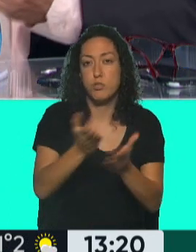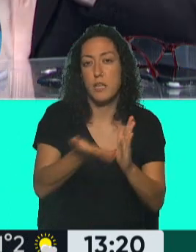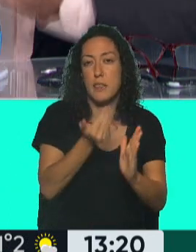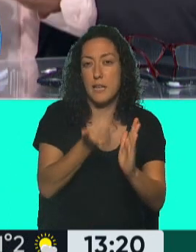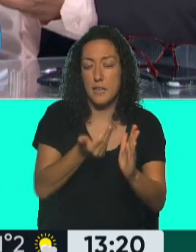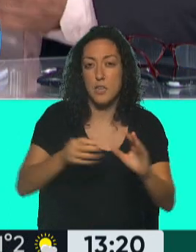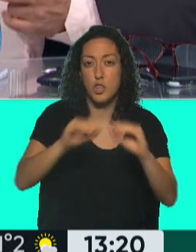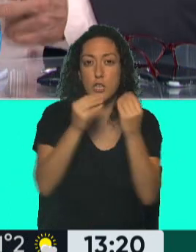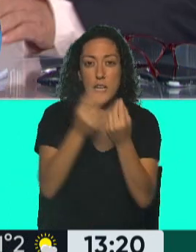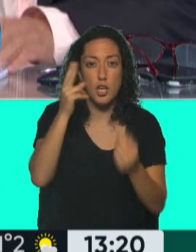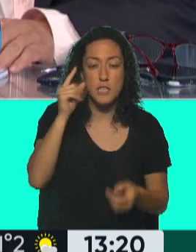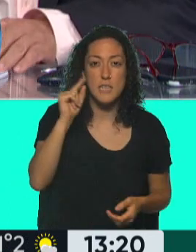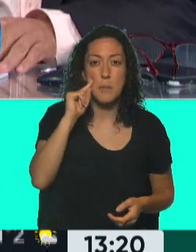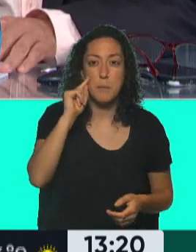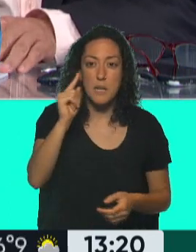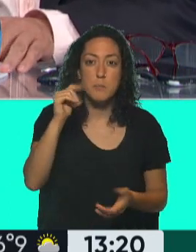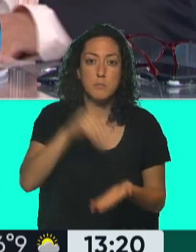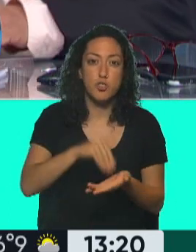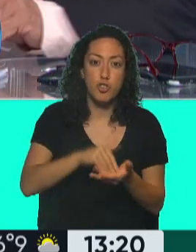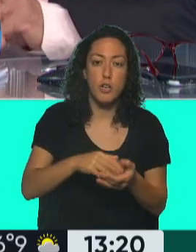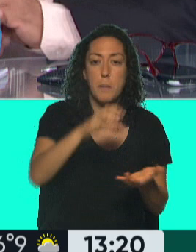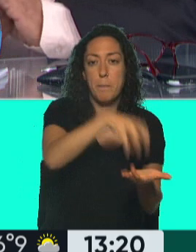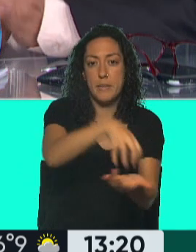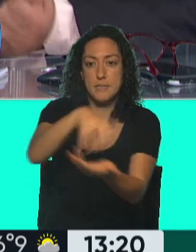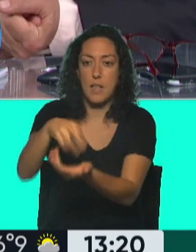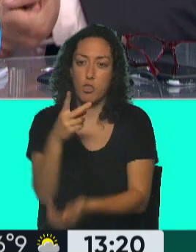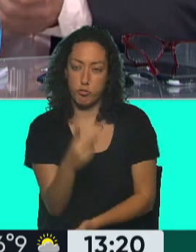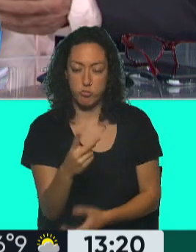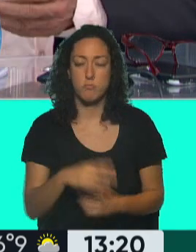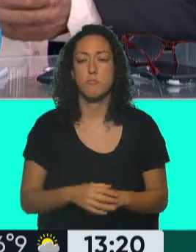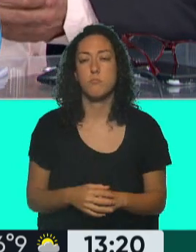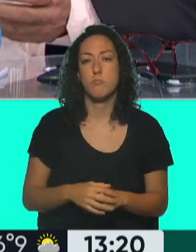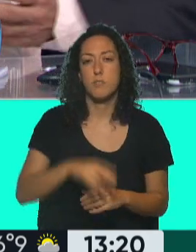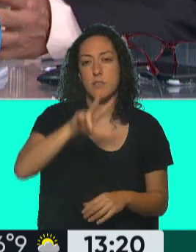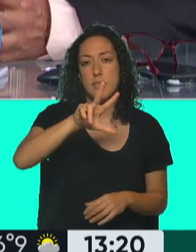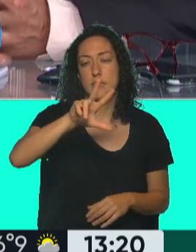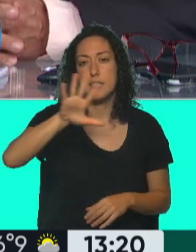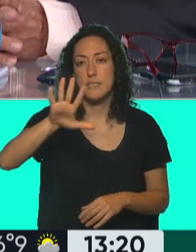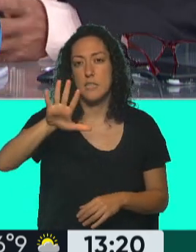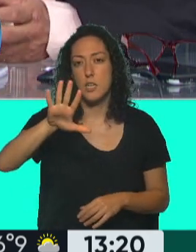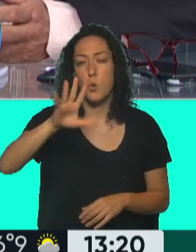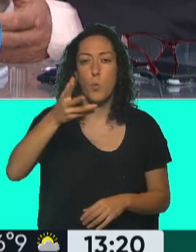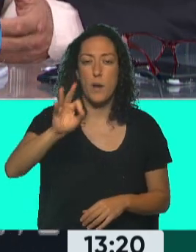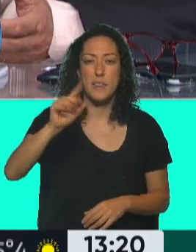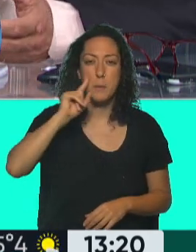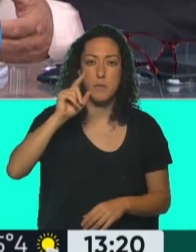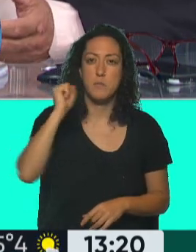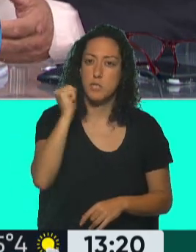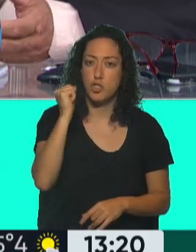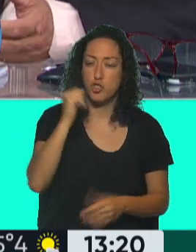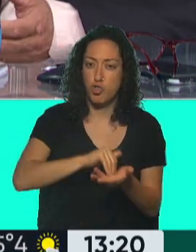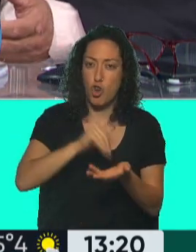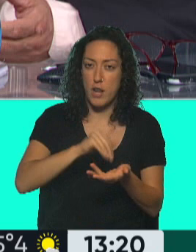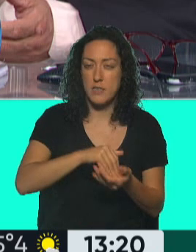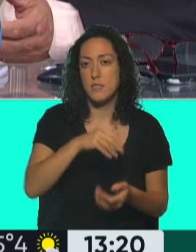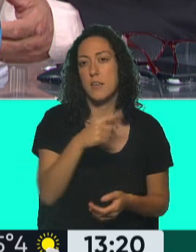deuda se redujo a 80 mil millones entre las dos son este aproximadamente 35 40 mil millones en cada caso lo